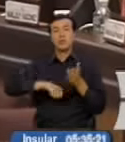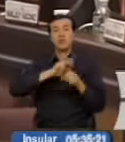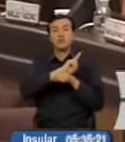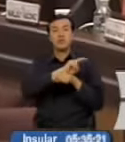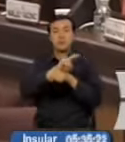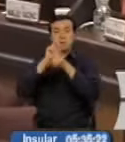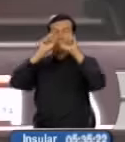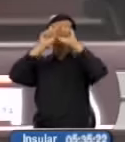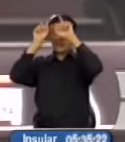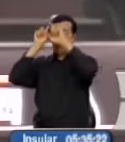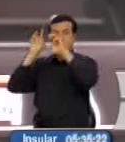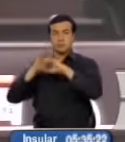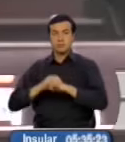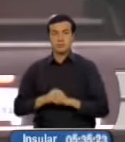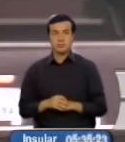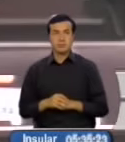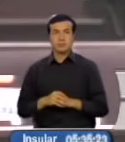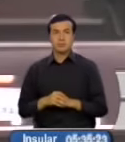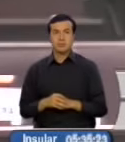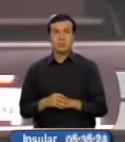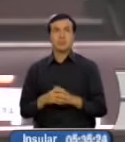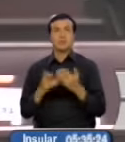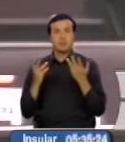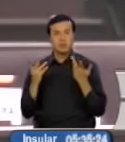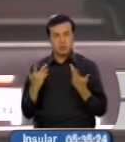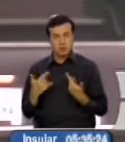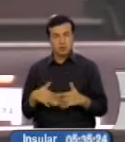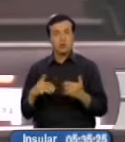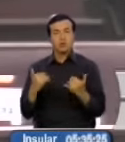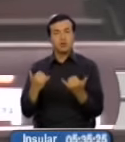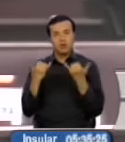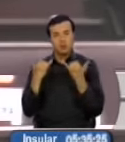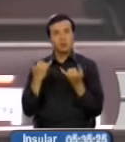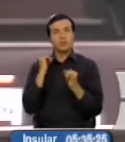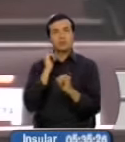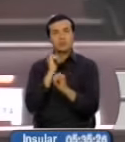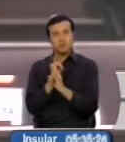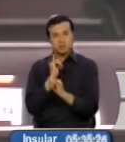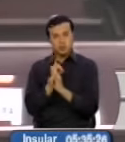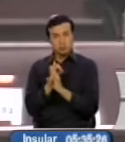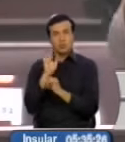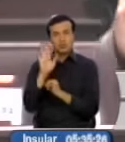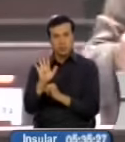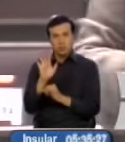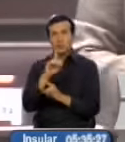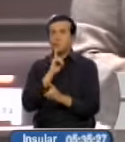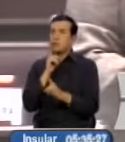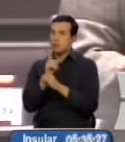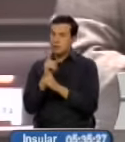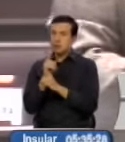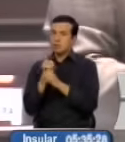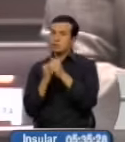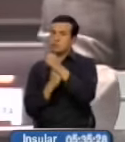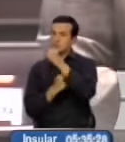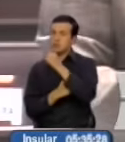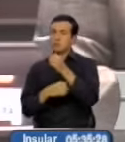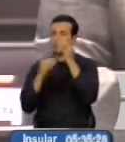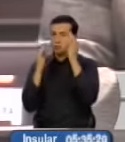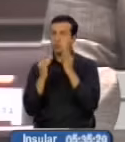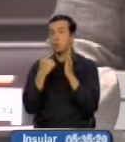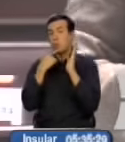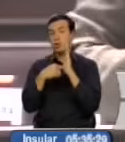Superintendencia de Compañías. Para eso se está construyendo ahora una institucionalidad lo suficientemente fuerte, en este caso